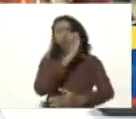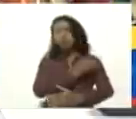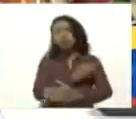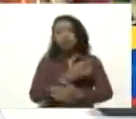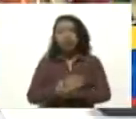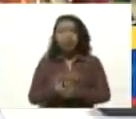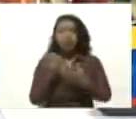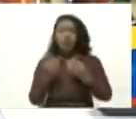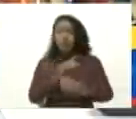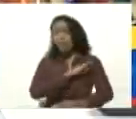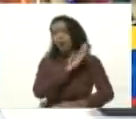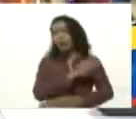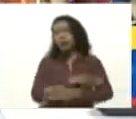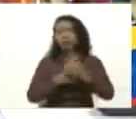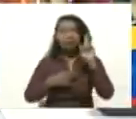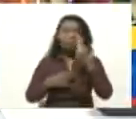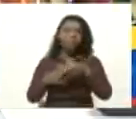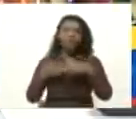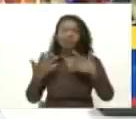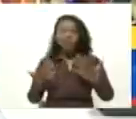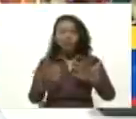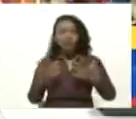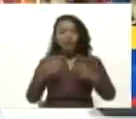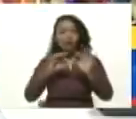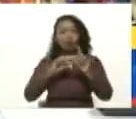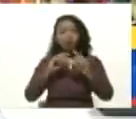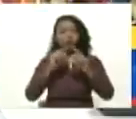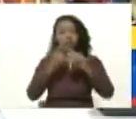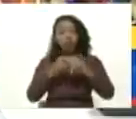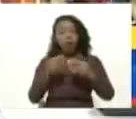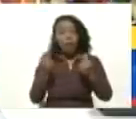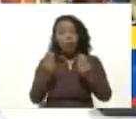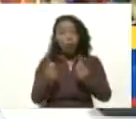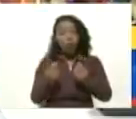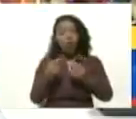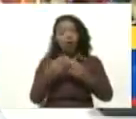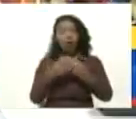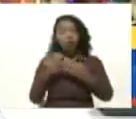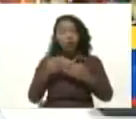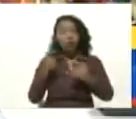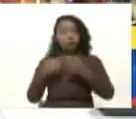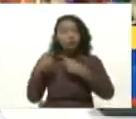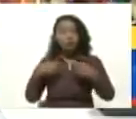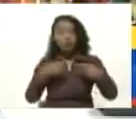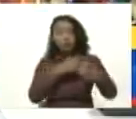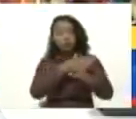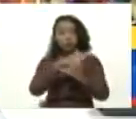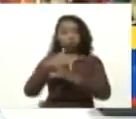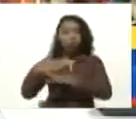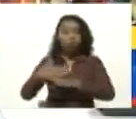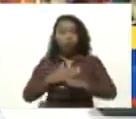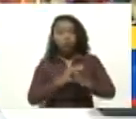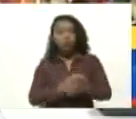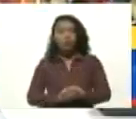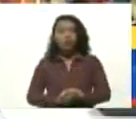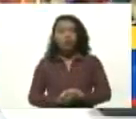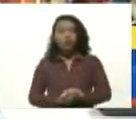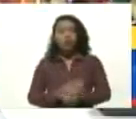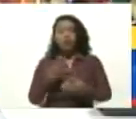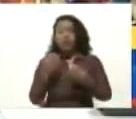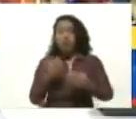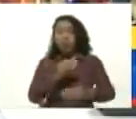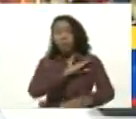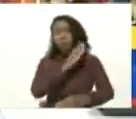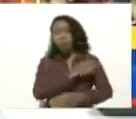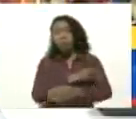muy poderoso desde el punto de vista de las medidas monetarias, económicas, comerciales, compartidas, muy poderoso desde